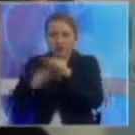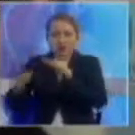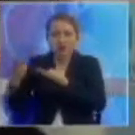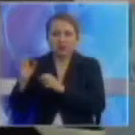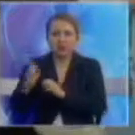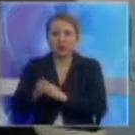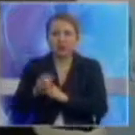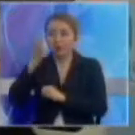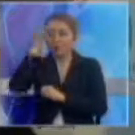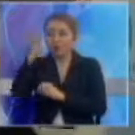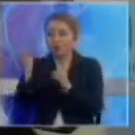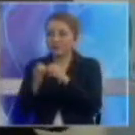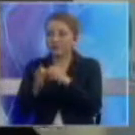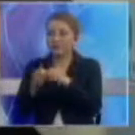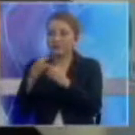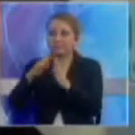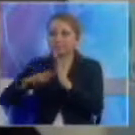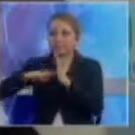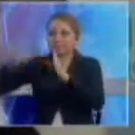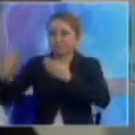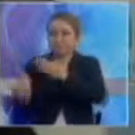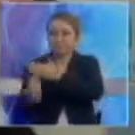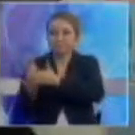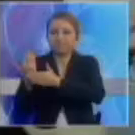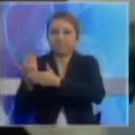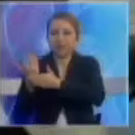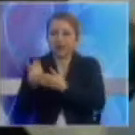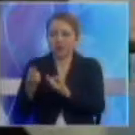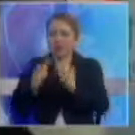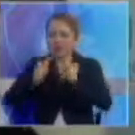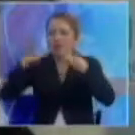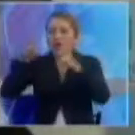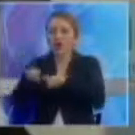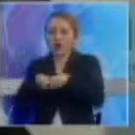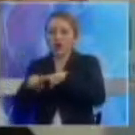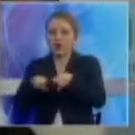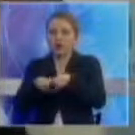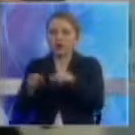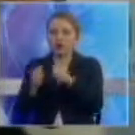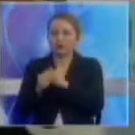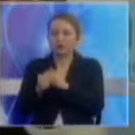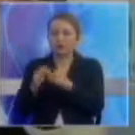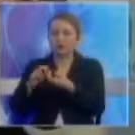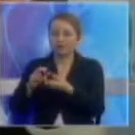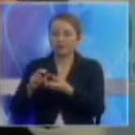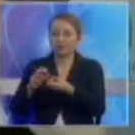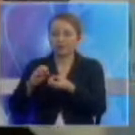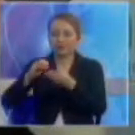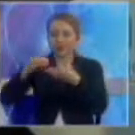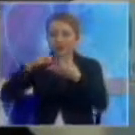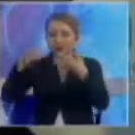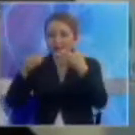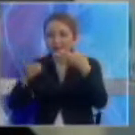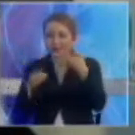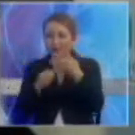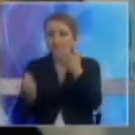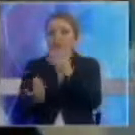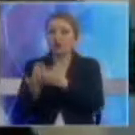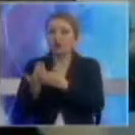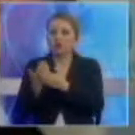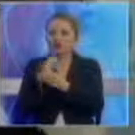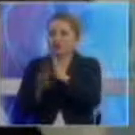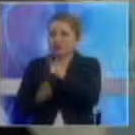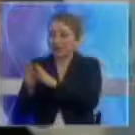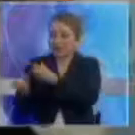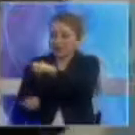un avance, una innovación tecnológica. Y ahora vamos a lanzar un concurso con la CNESID y el Banco Central para impulsar el